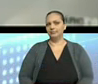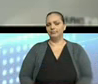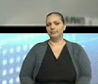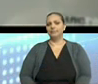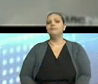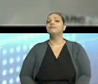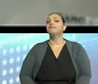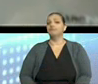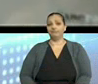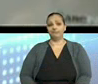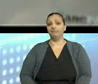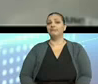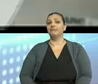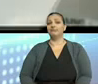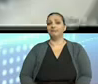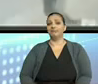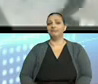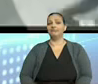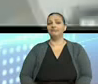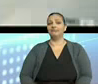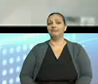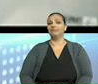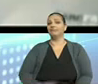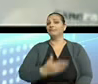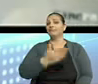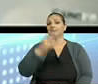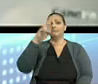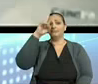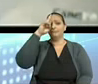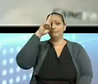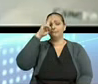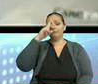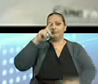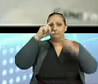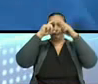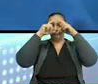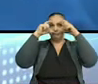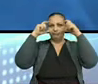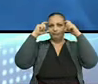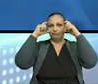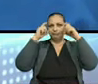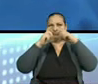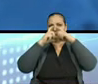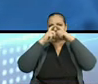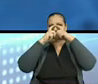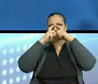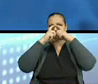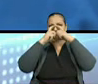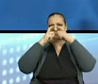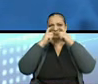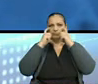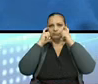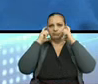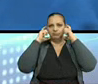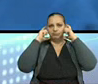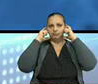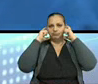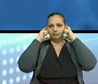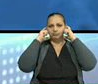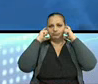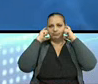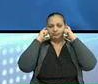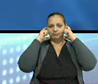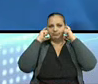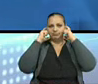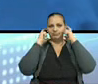Ellos no se la quitan, se la ponen y la trepan más acá para que no los vean, Mayra, para que no los reconozcan y así hagan su